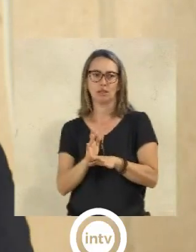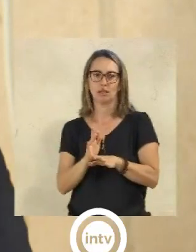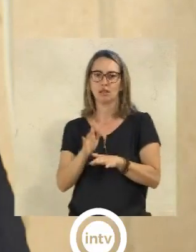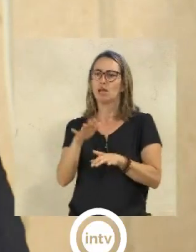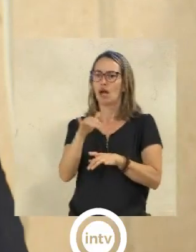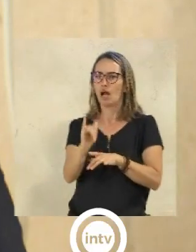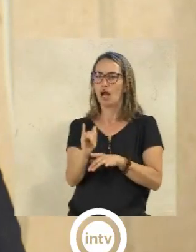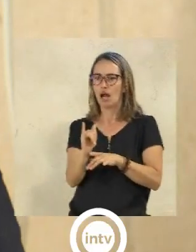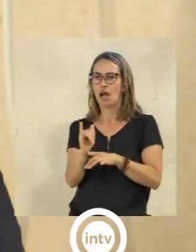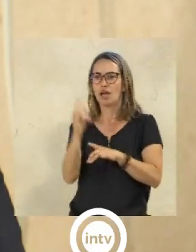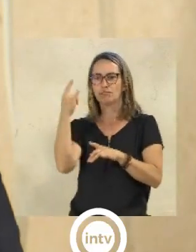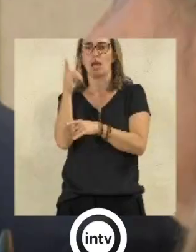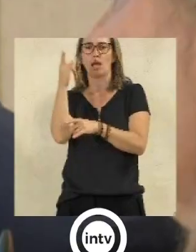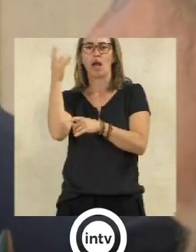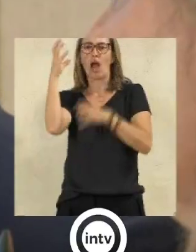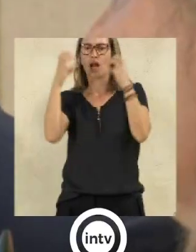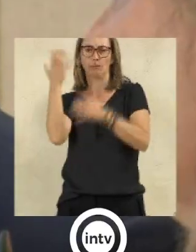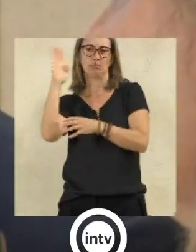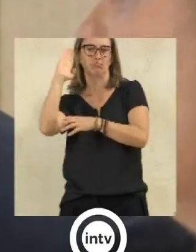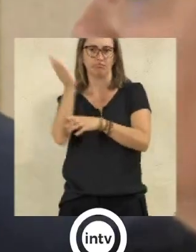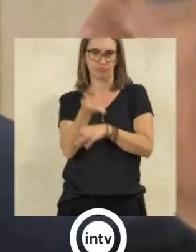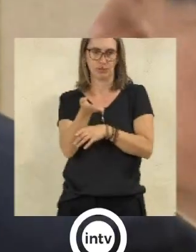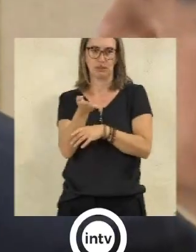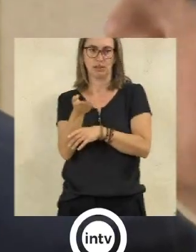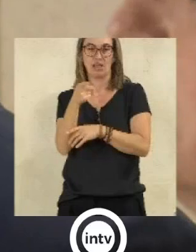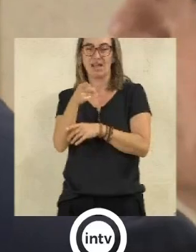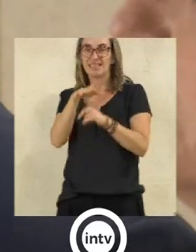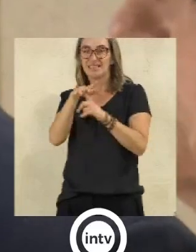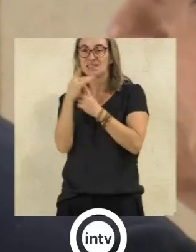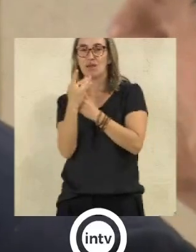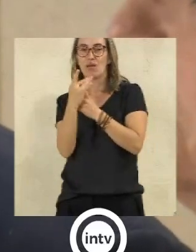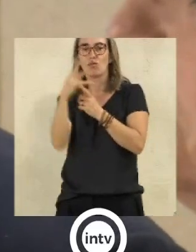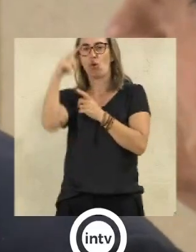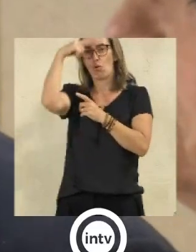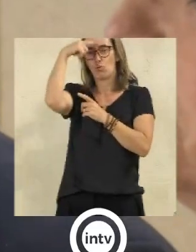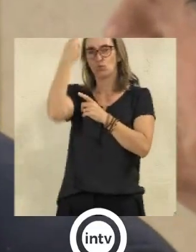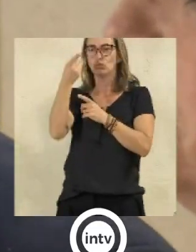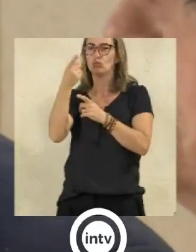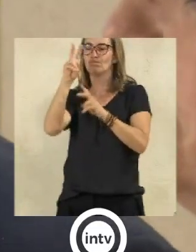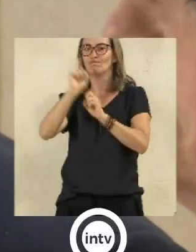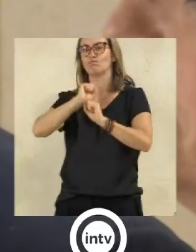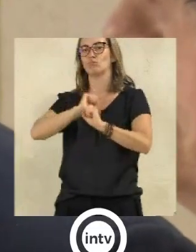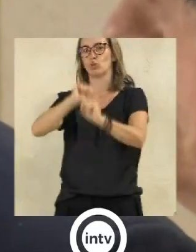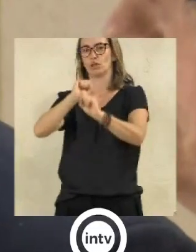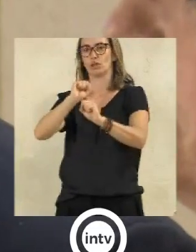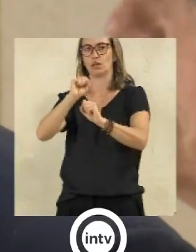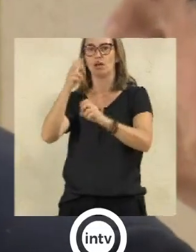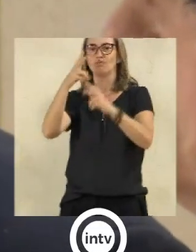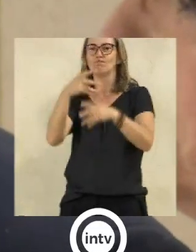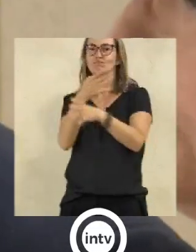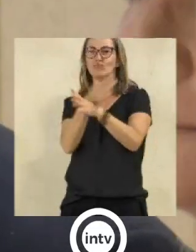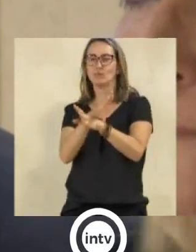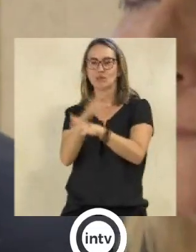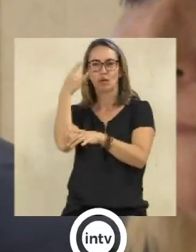existencia de la defensa de la tauromaquia aquí estamos ante un caso de a proteger la tauromaquia es cultura es